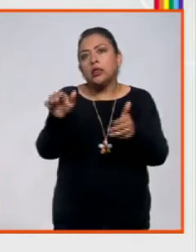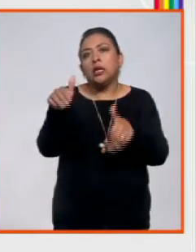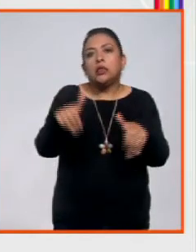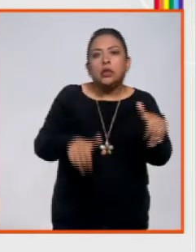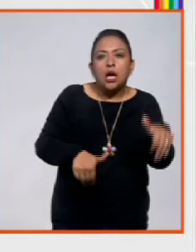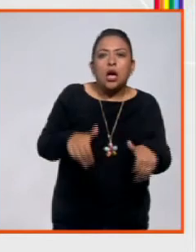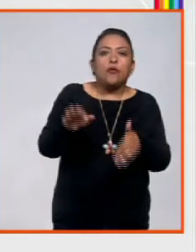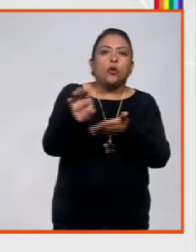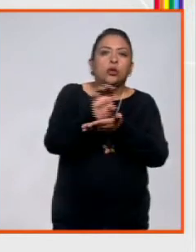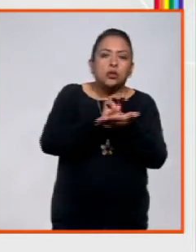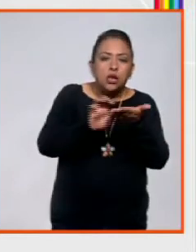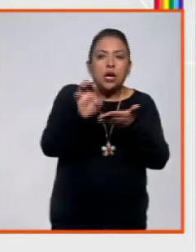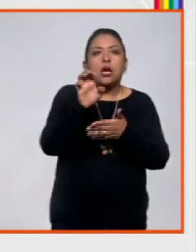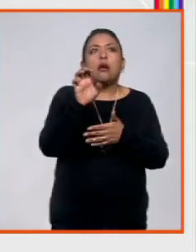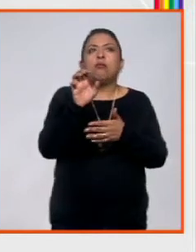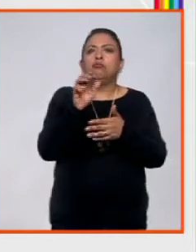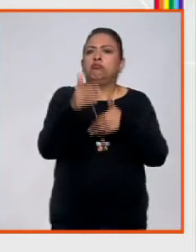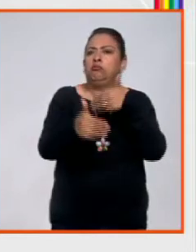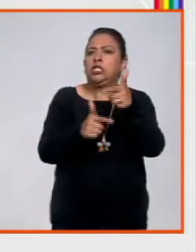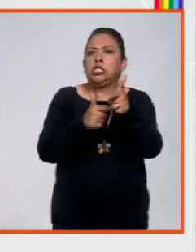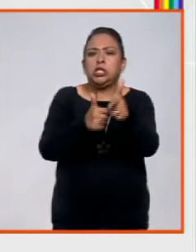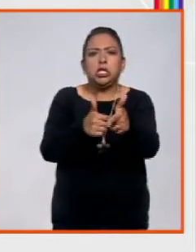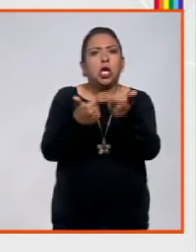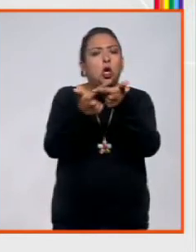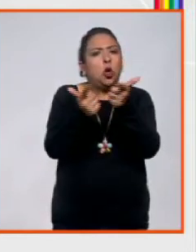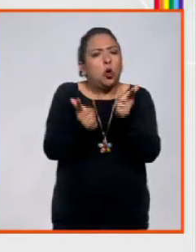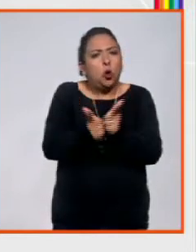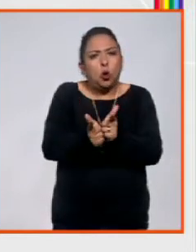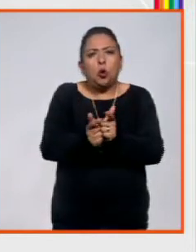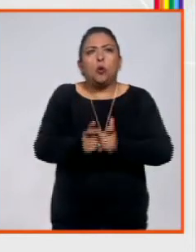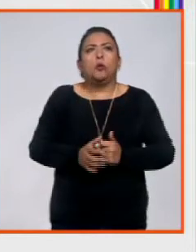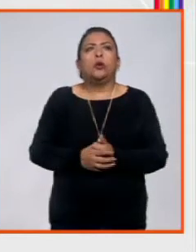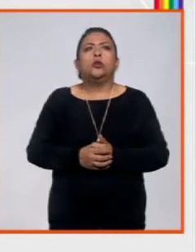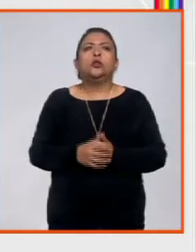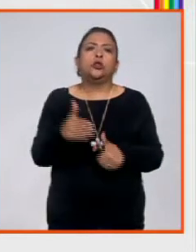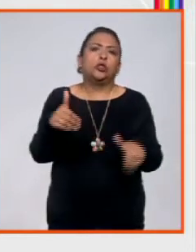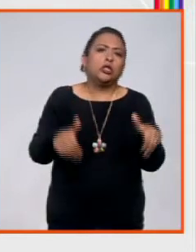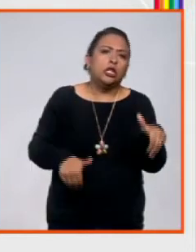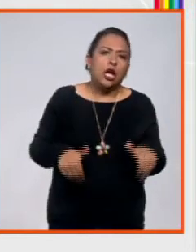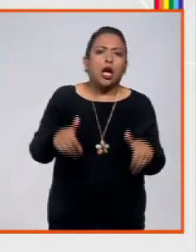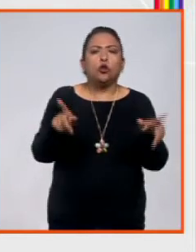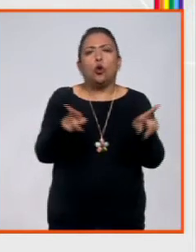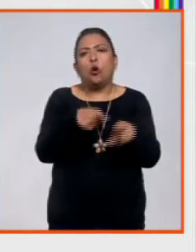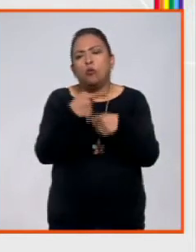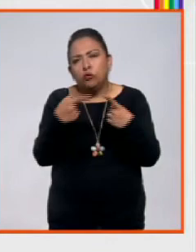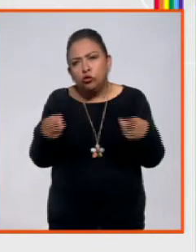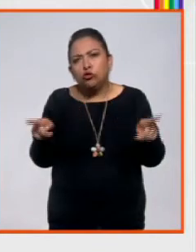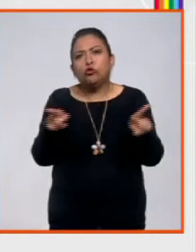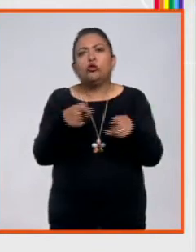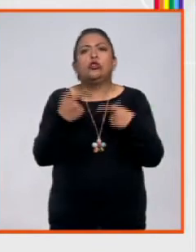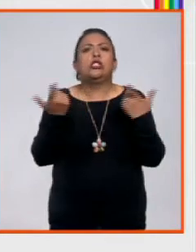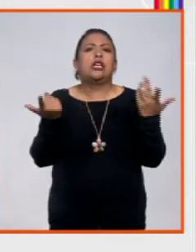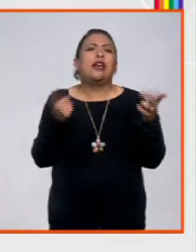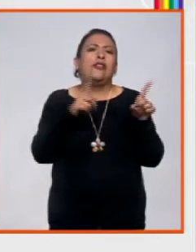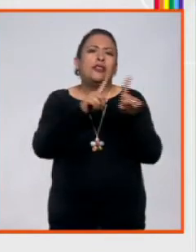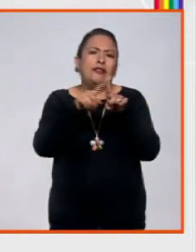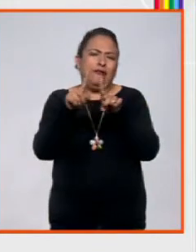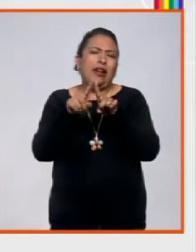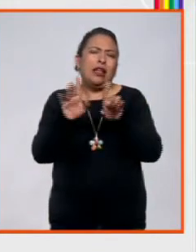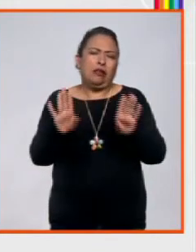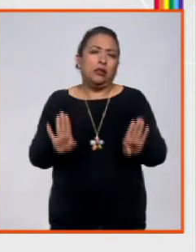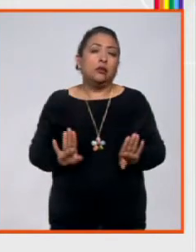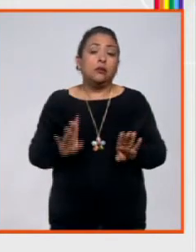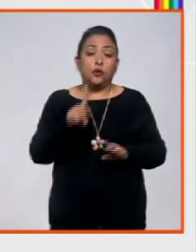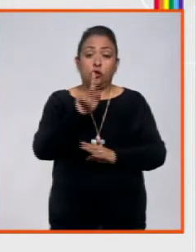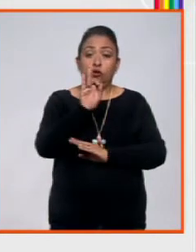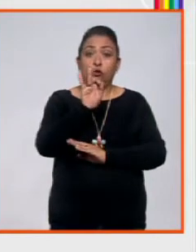ejemplo se han seguido manteniendo grupos teatrales musicales de distinto tipo es